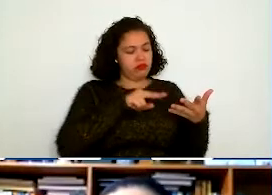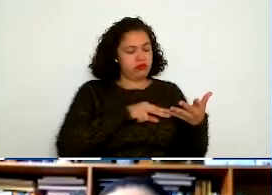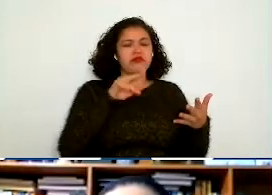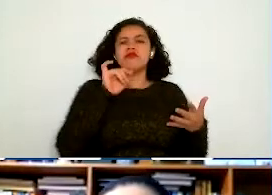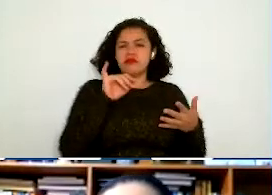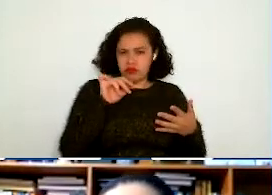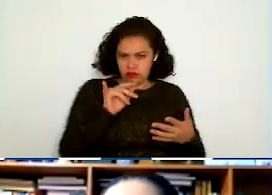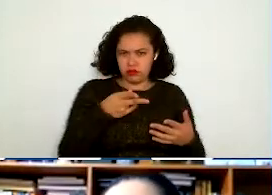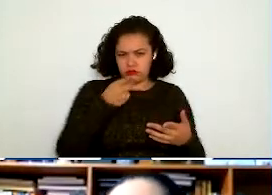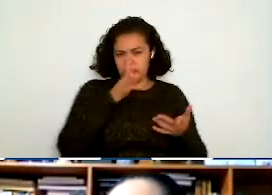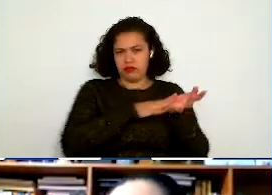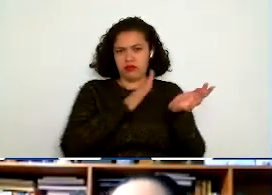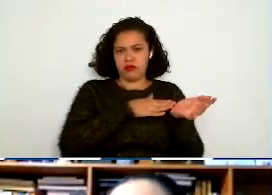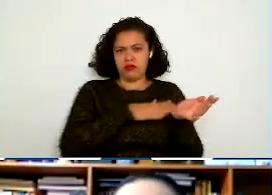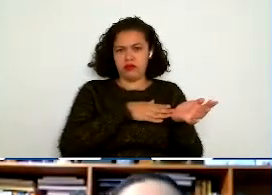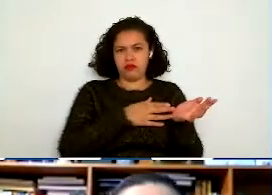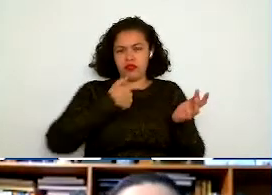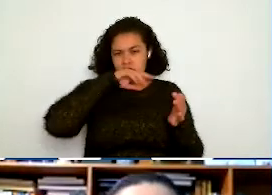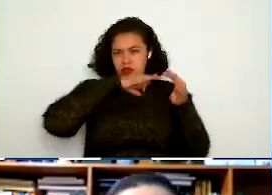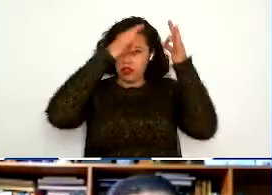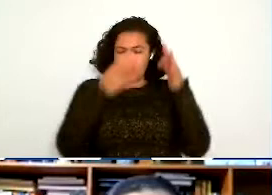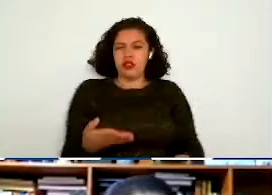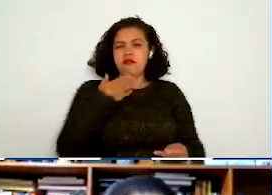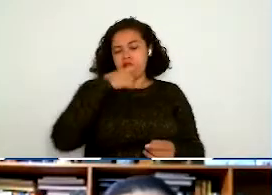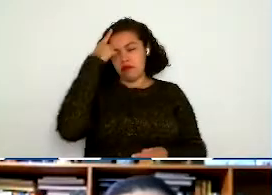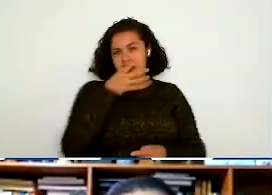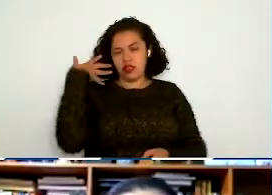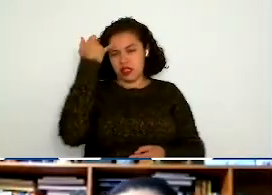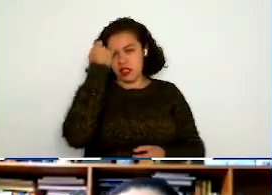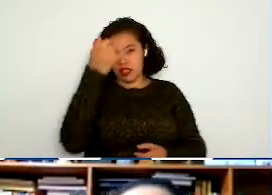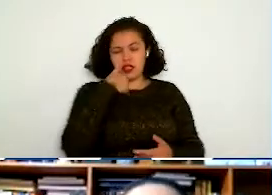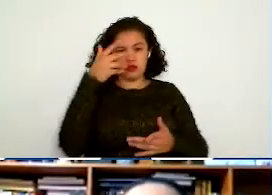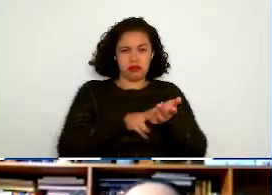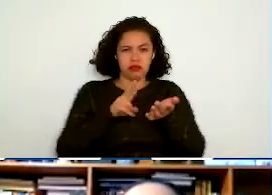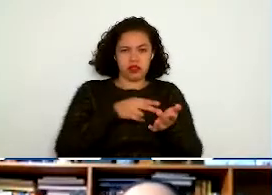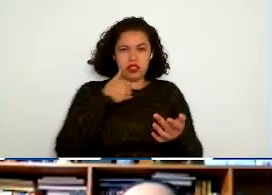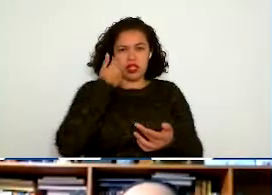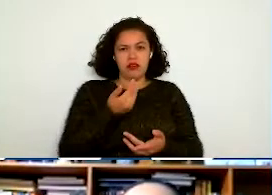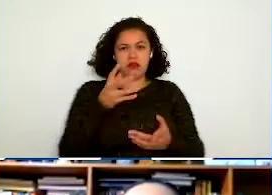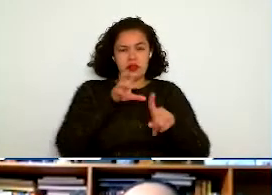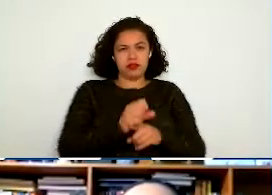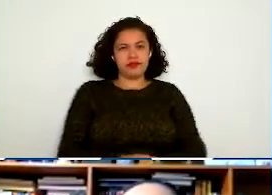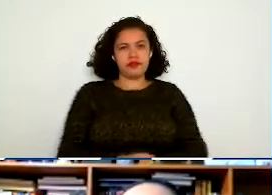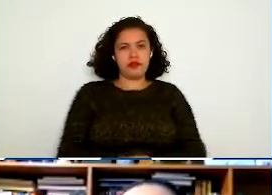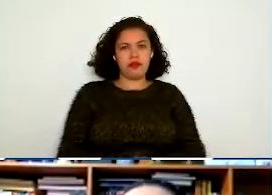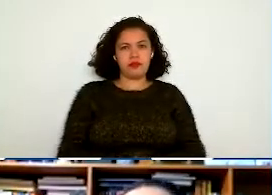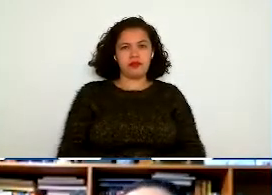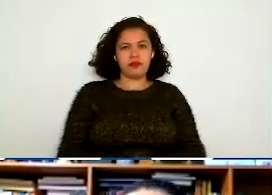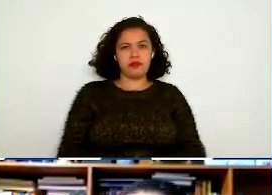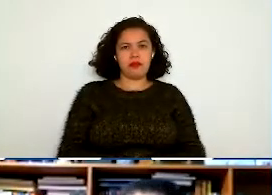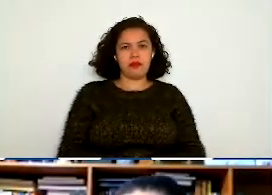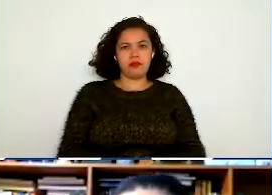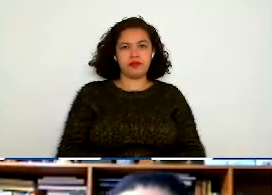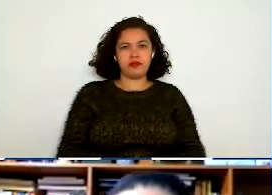porque esto nos va a permitir saber si estamos cumpliendo con estas expectativas, pero no tanto de lo que